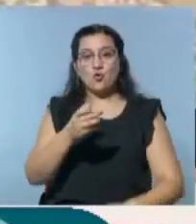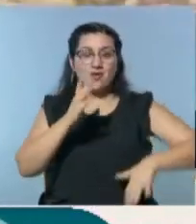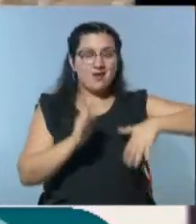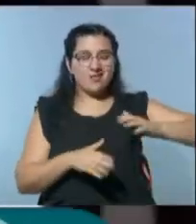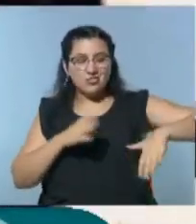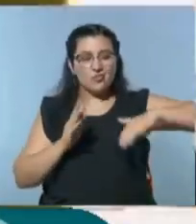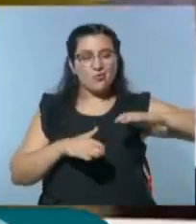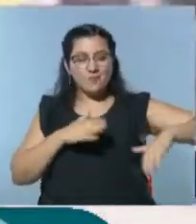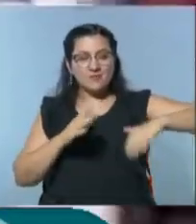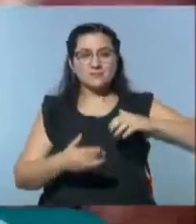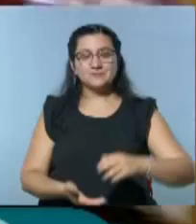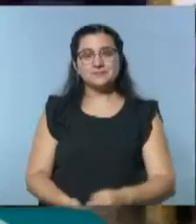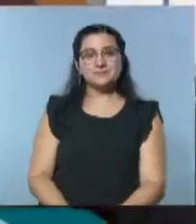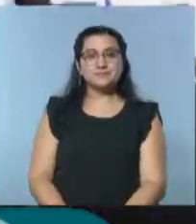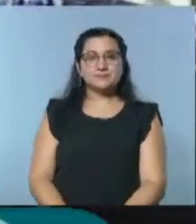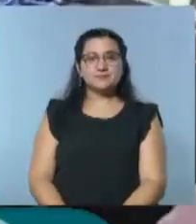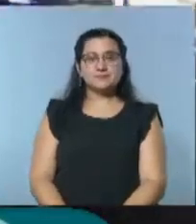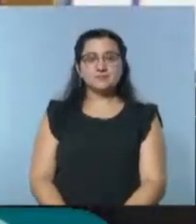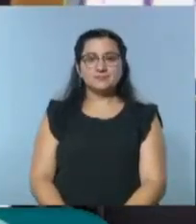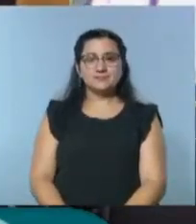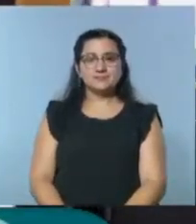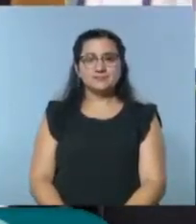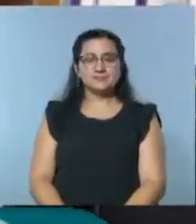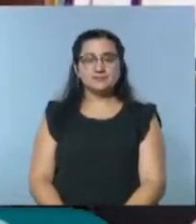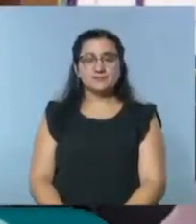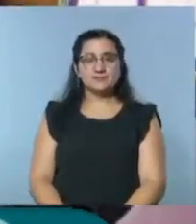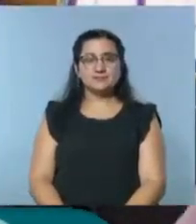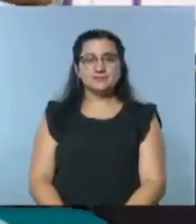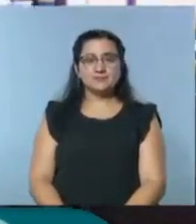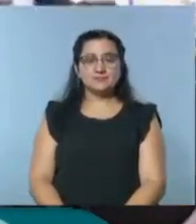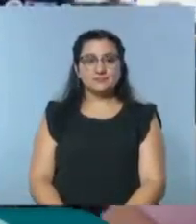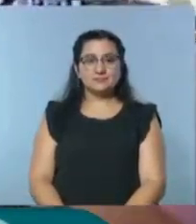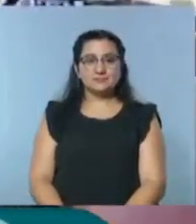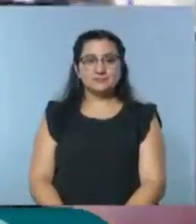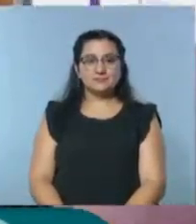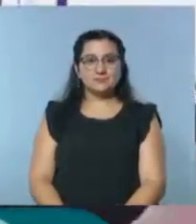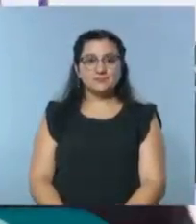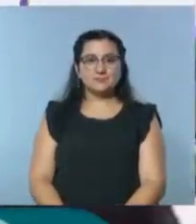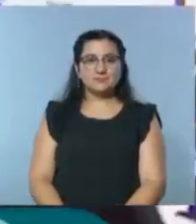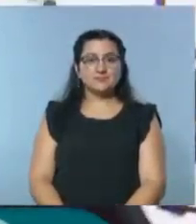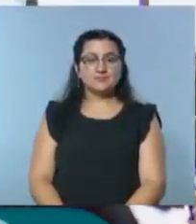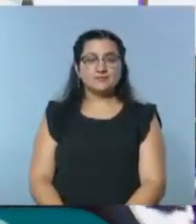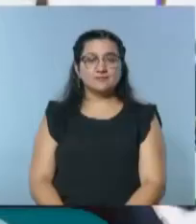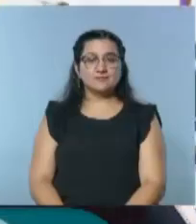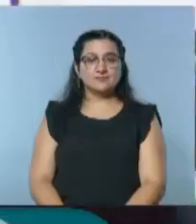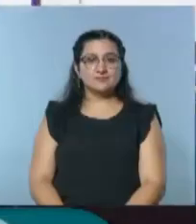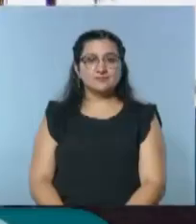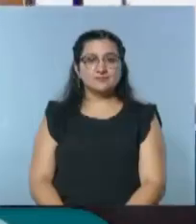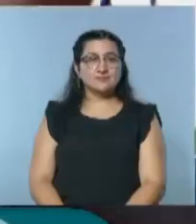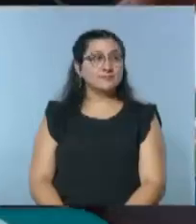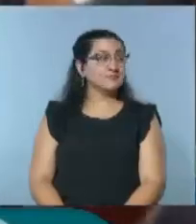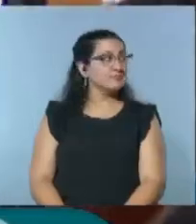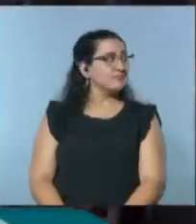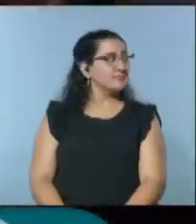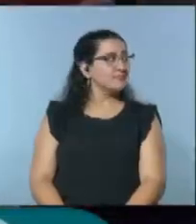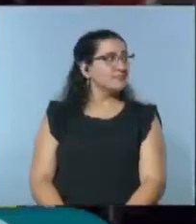pie, y dice así. Escucha bien, que es un candombe para bailar con un pie, con una morena que te rape bien de bien. No